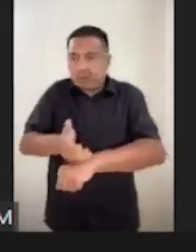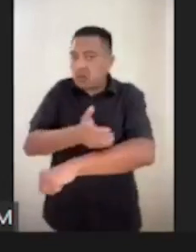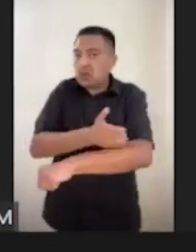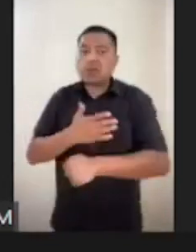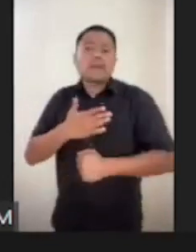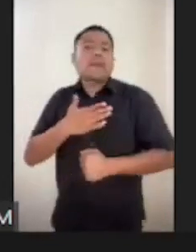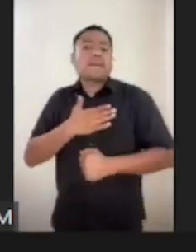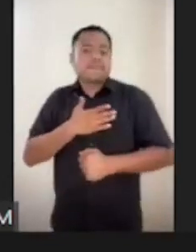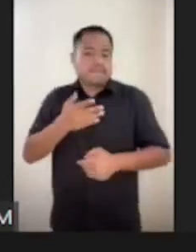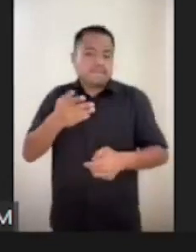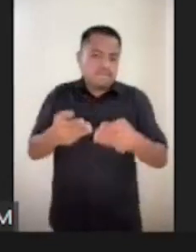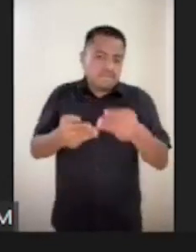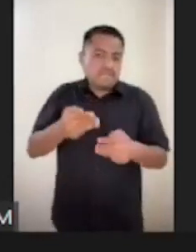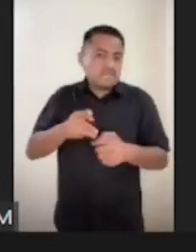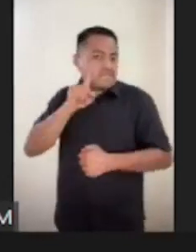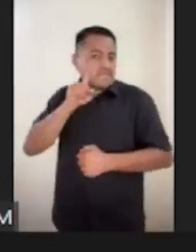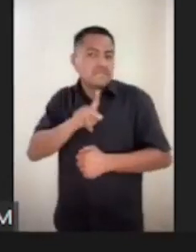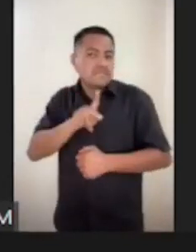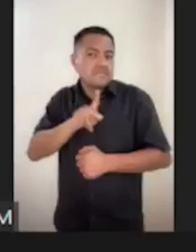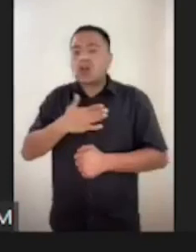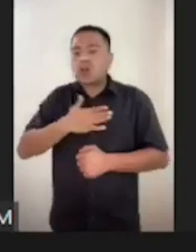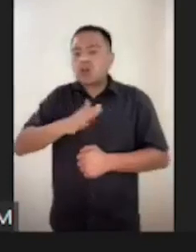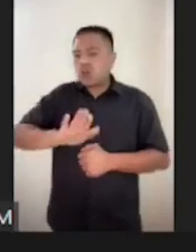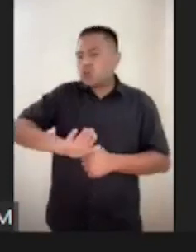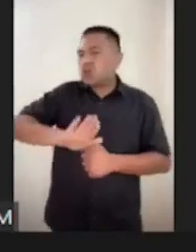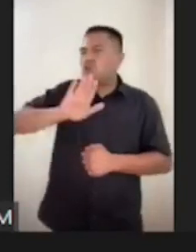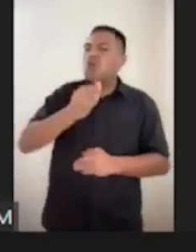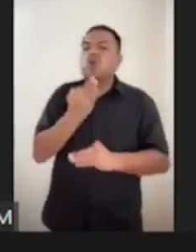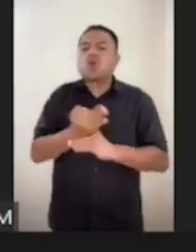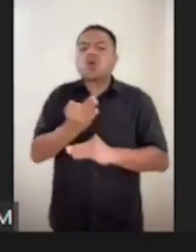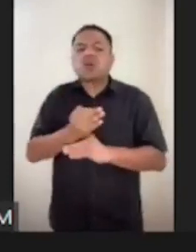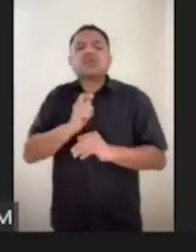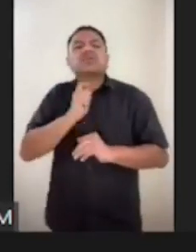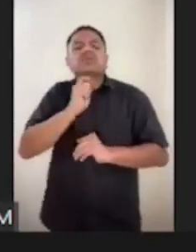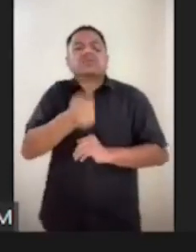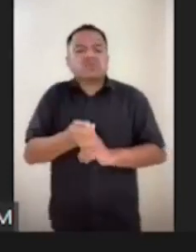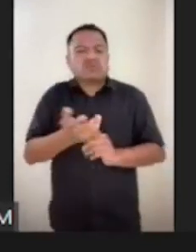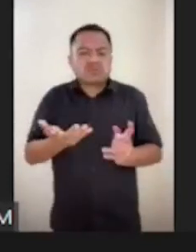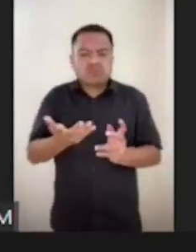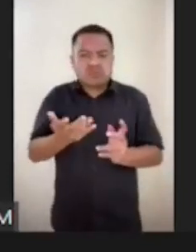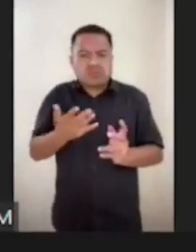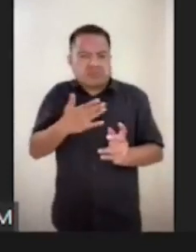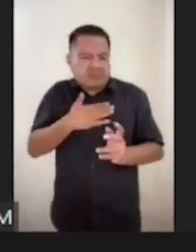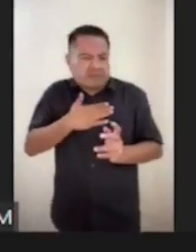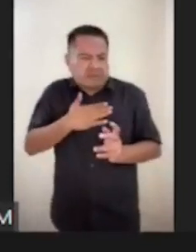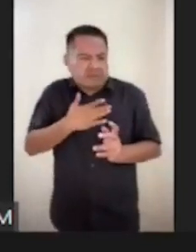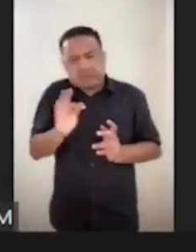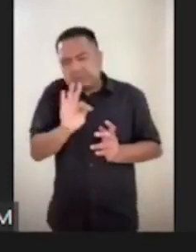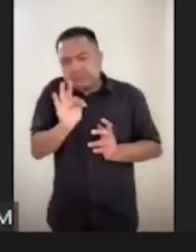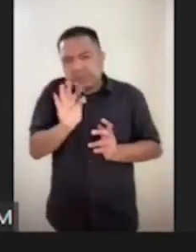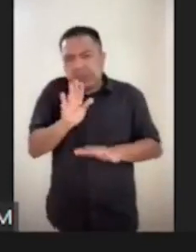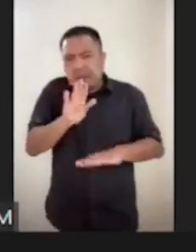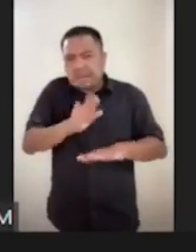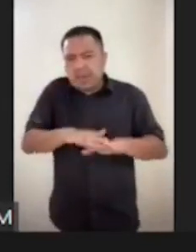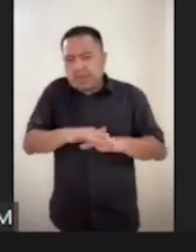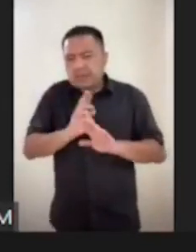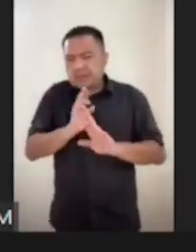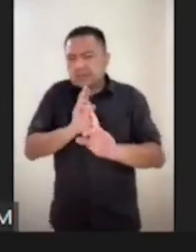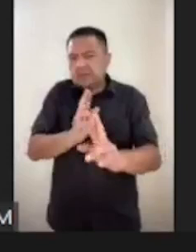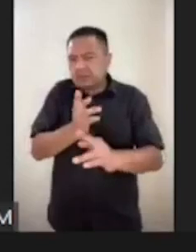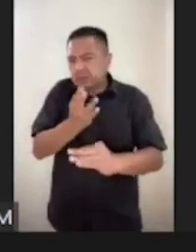magistradas, mi intervención voy a procurar que a manera de resumen sea